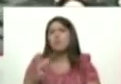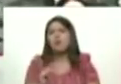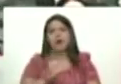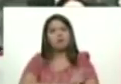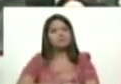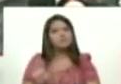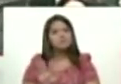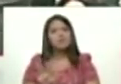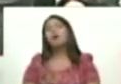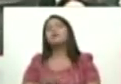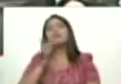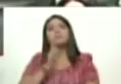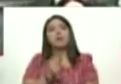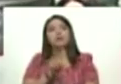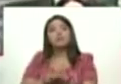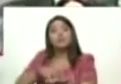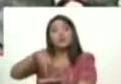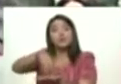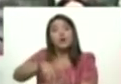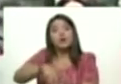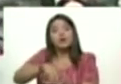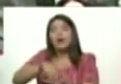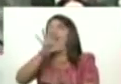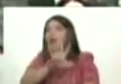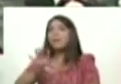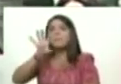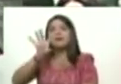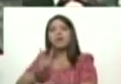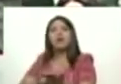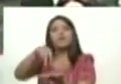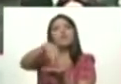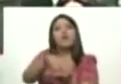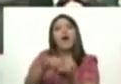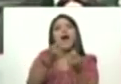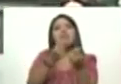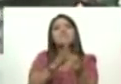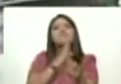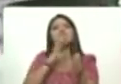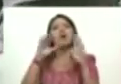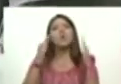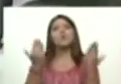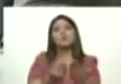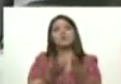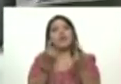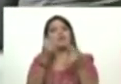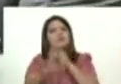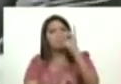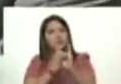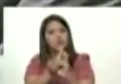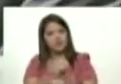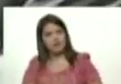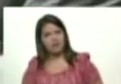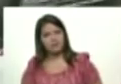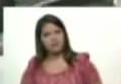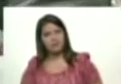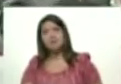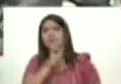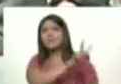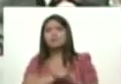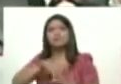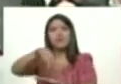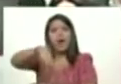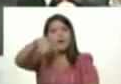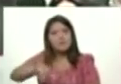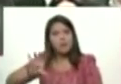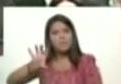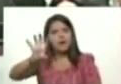que se puso de rodilla a esta patria, al Fondo Monetario, al Banco Mundial. Que puso de rodillas a esta